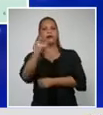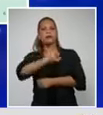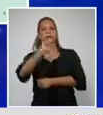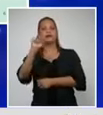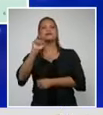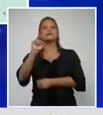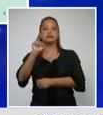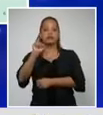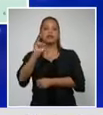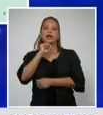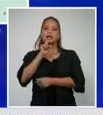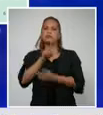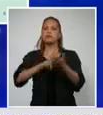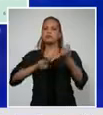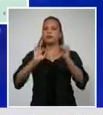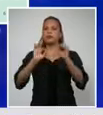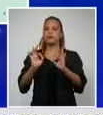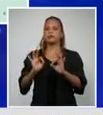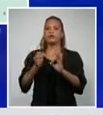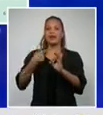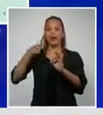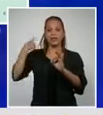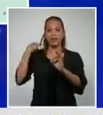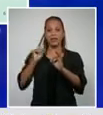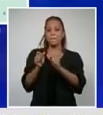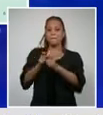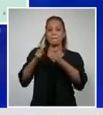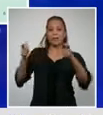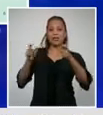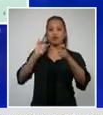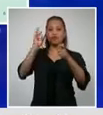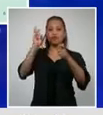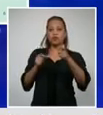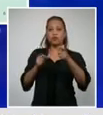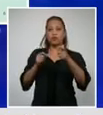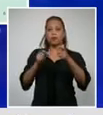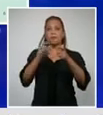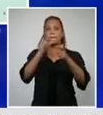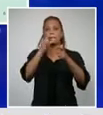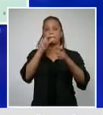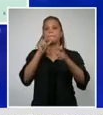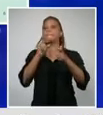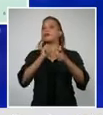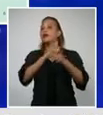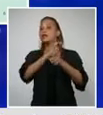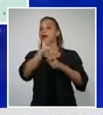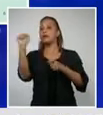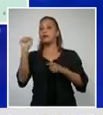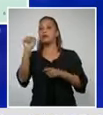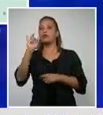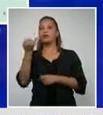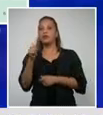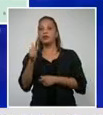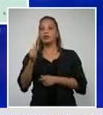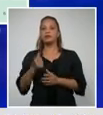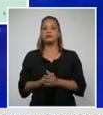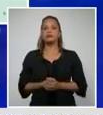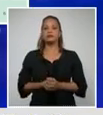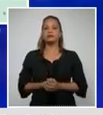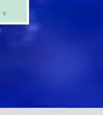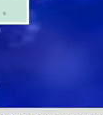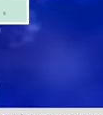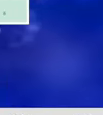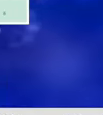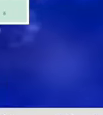su territorio. Ayer el mayor número en Batabanó, 10, en San José de las